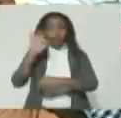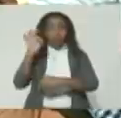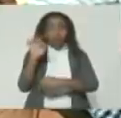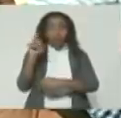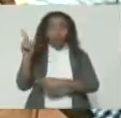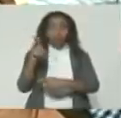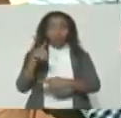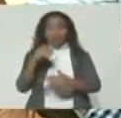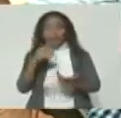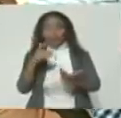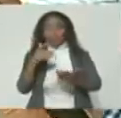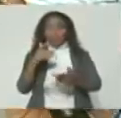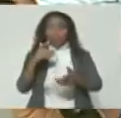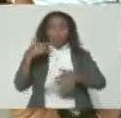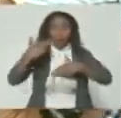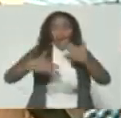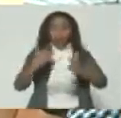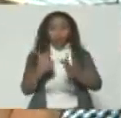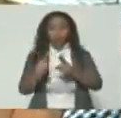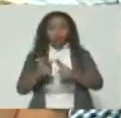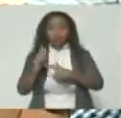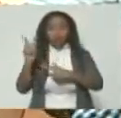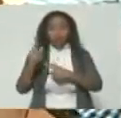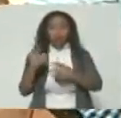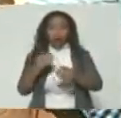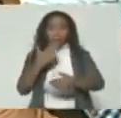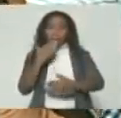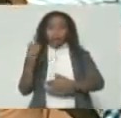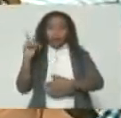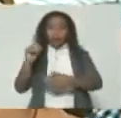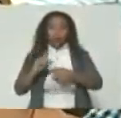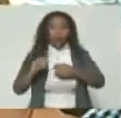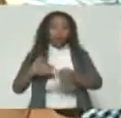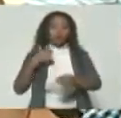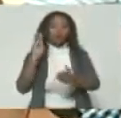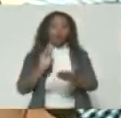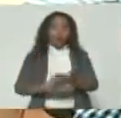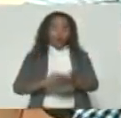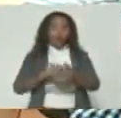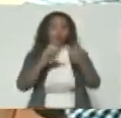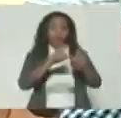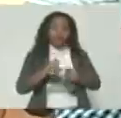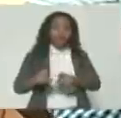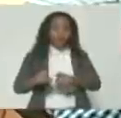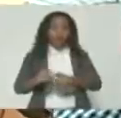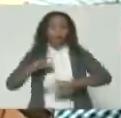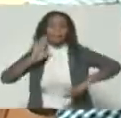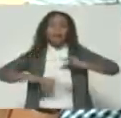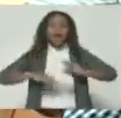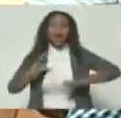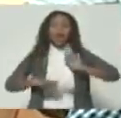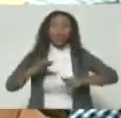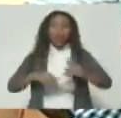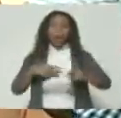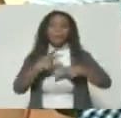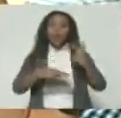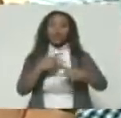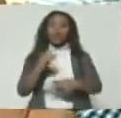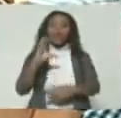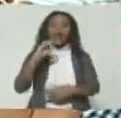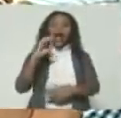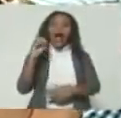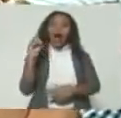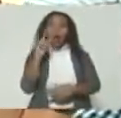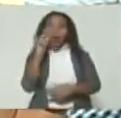eso ha permitido que muchos productores vuelvan al campo. En la zona de Barlovento, por supuesto, la producción de cacao, que hace 2